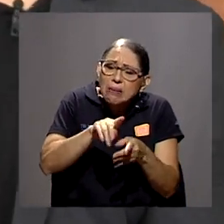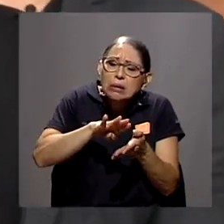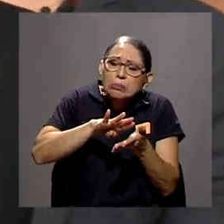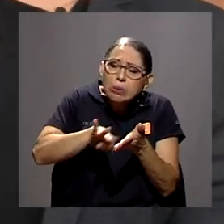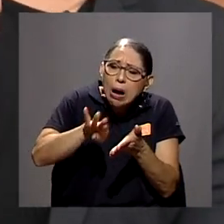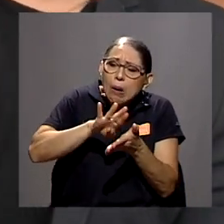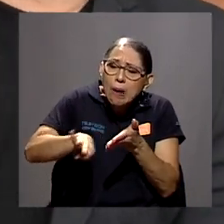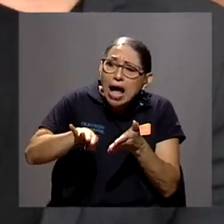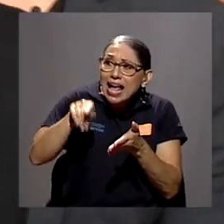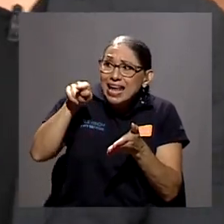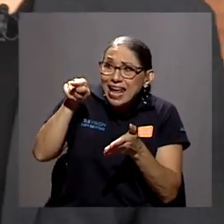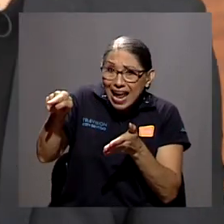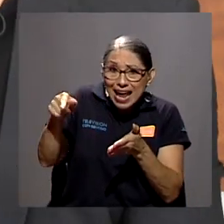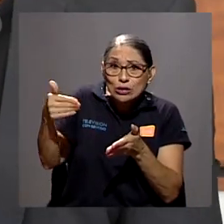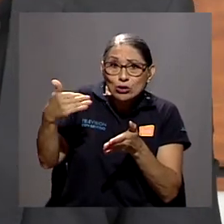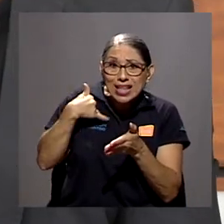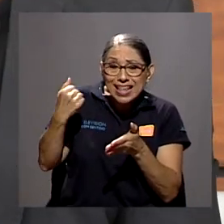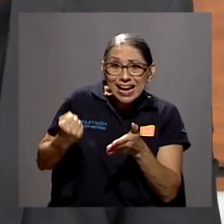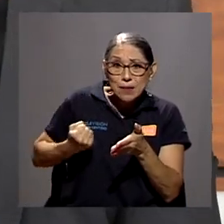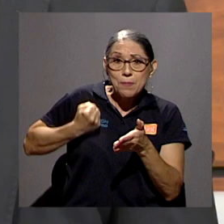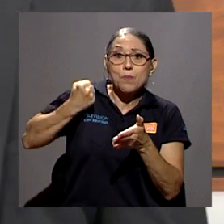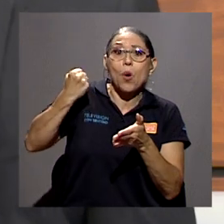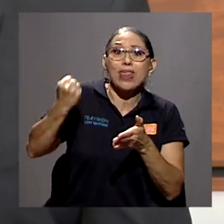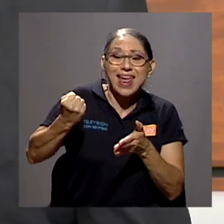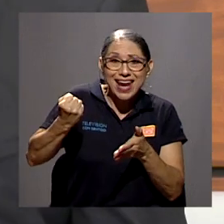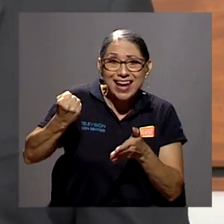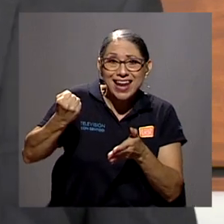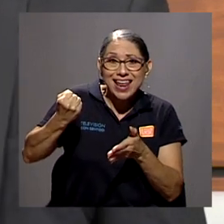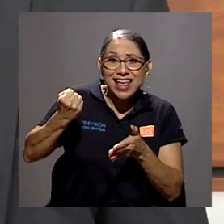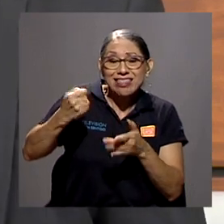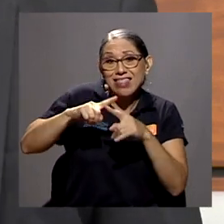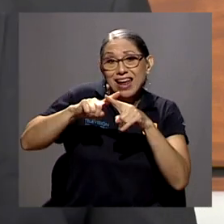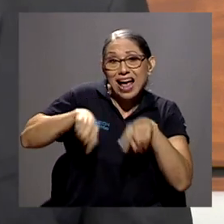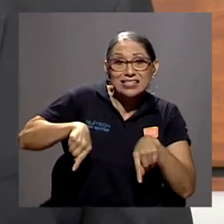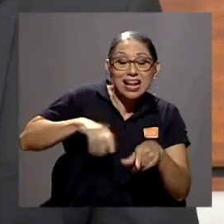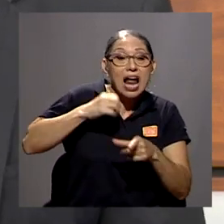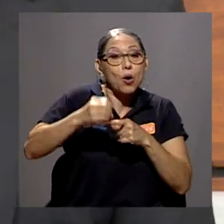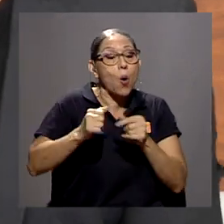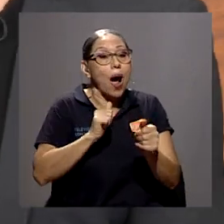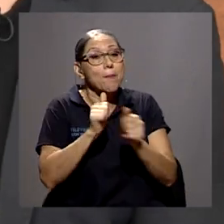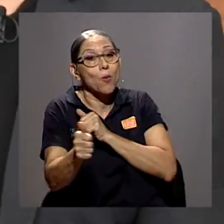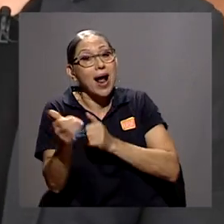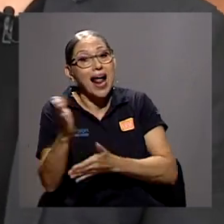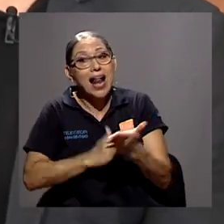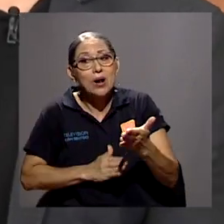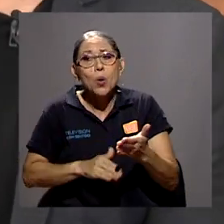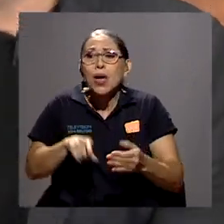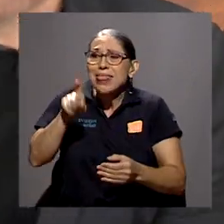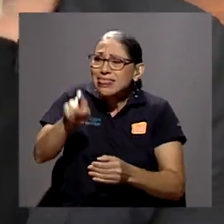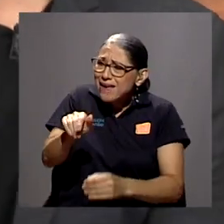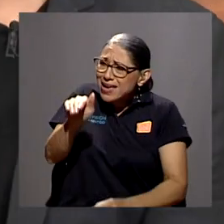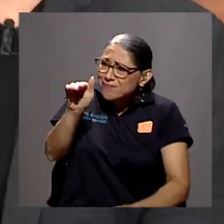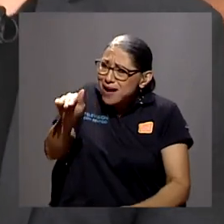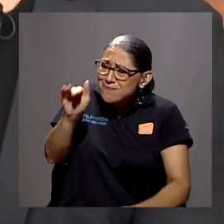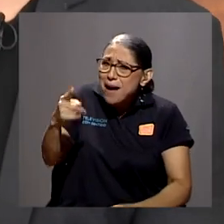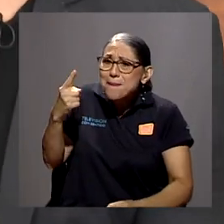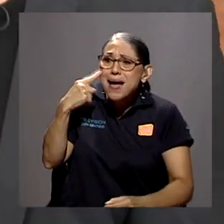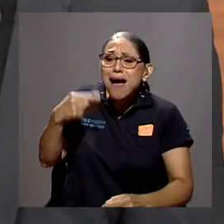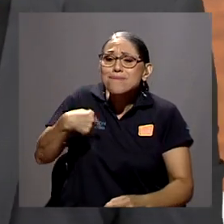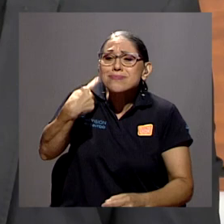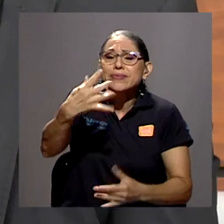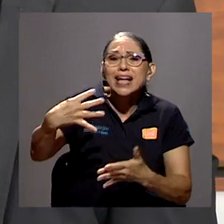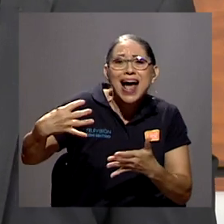burócratas que estén en el poder de cancelar o de aprobar algo de que la ganancia es